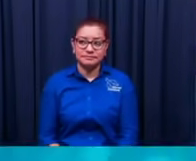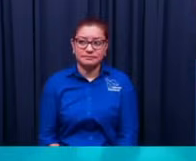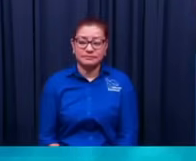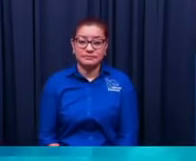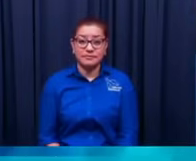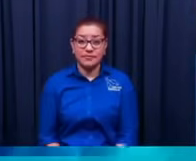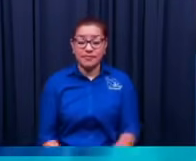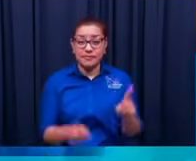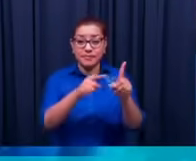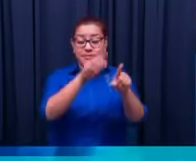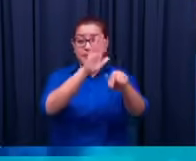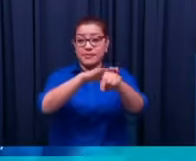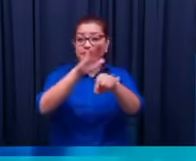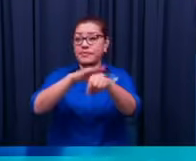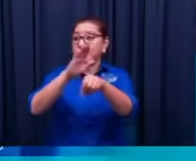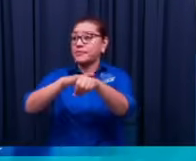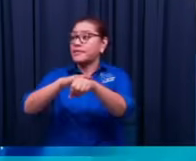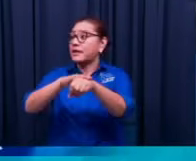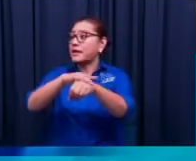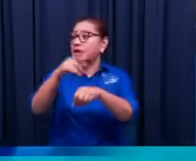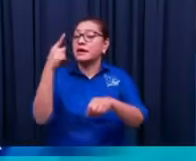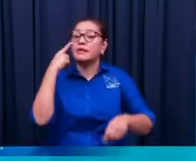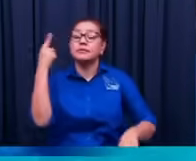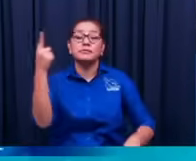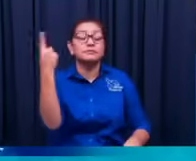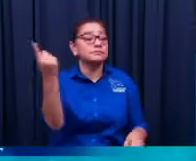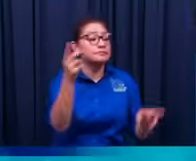Llámeme a fulano.